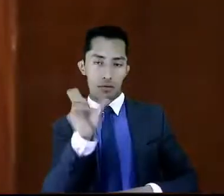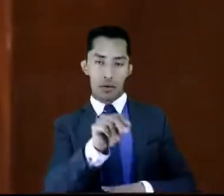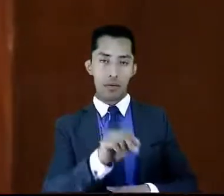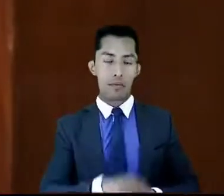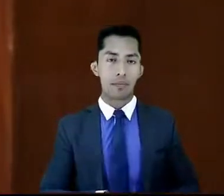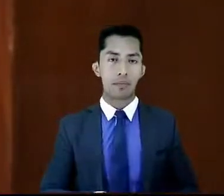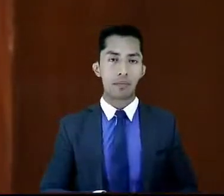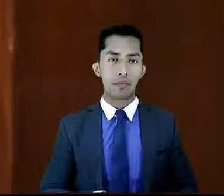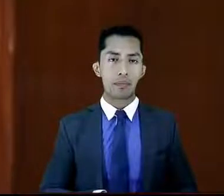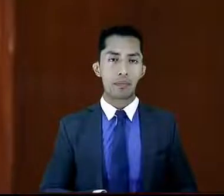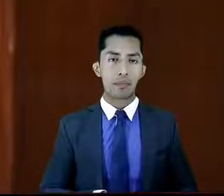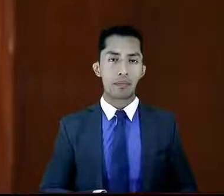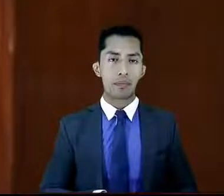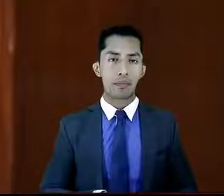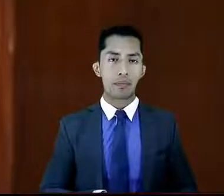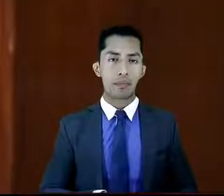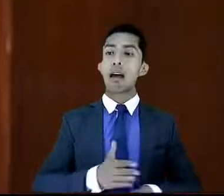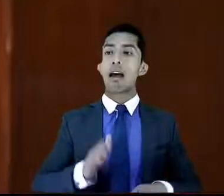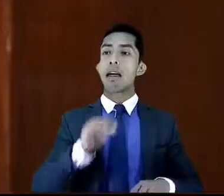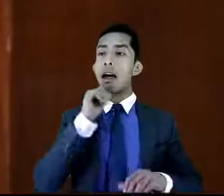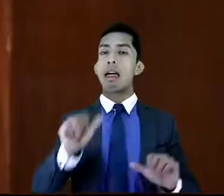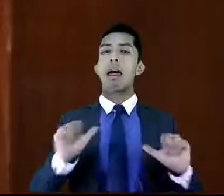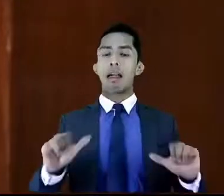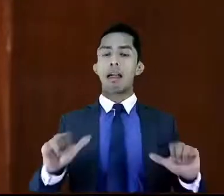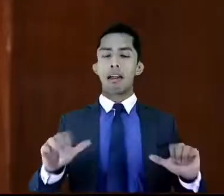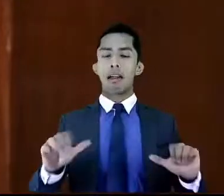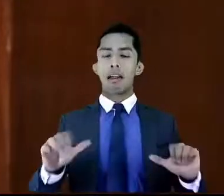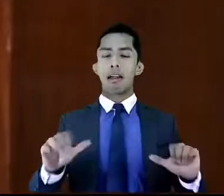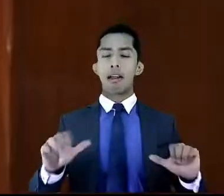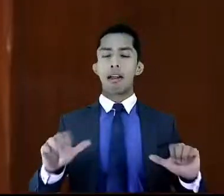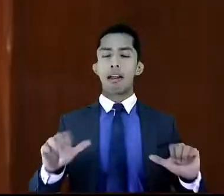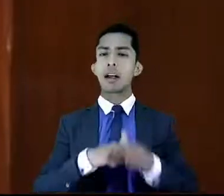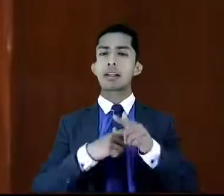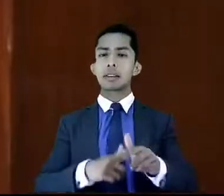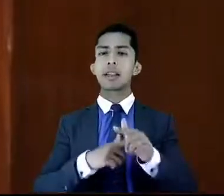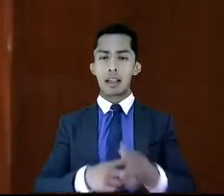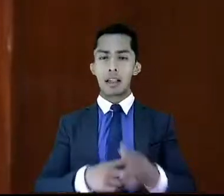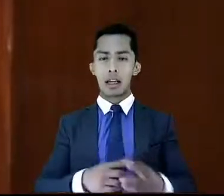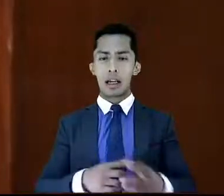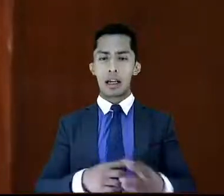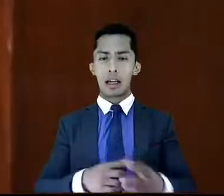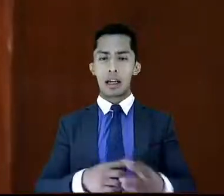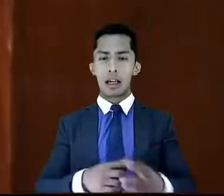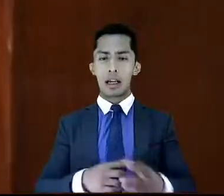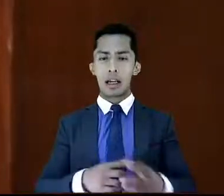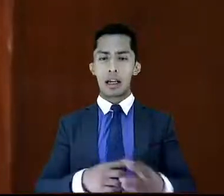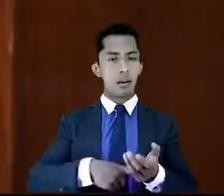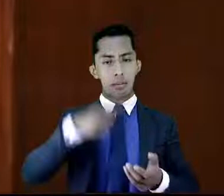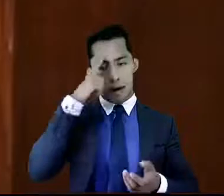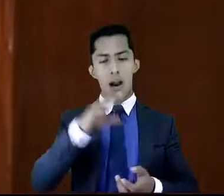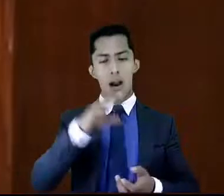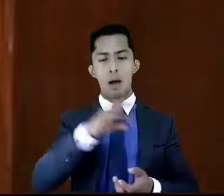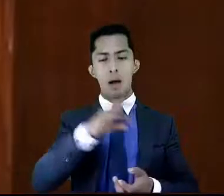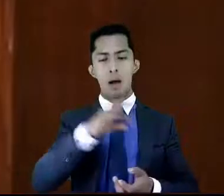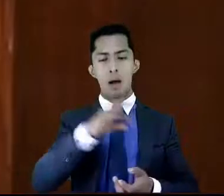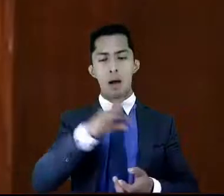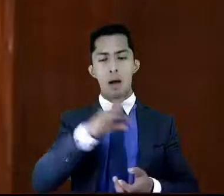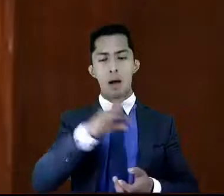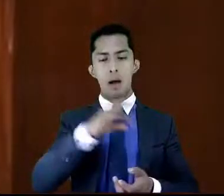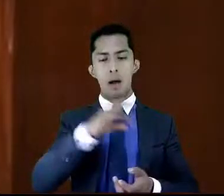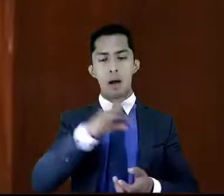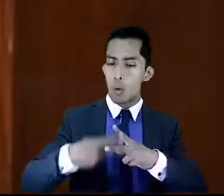impunidad, seremos implacables y responsables en la asignación y fiscalización de los recursos.